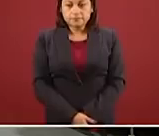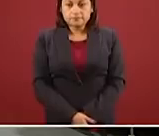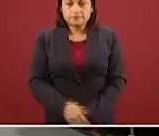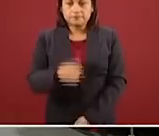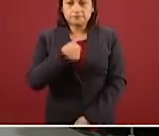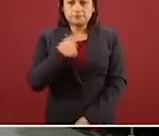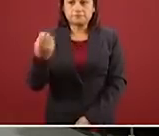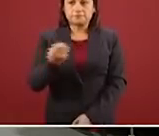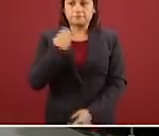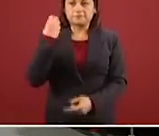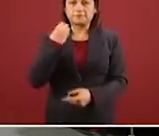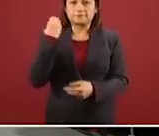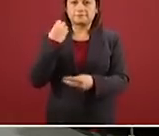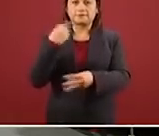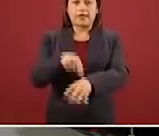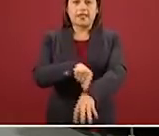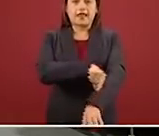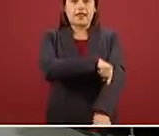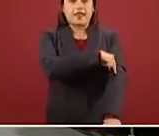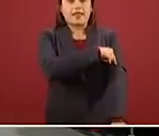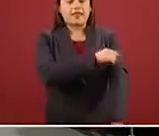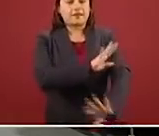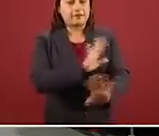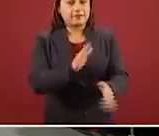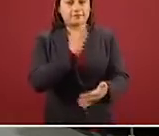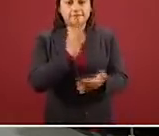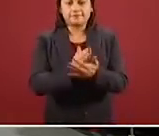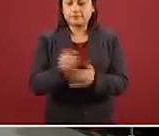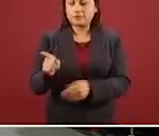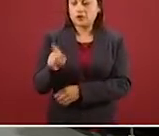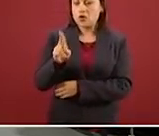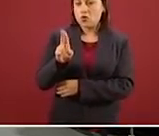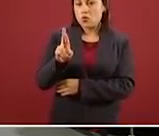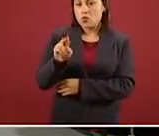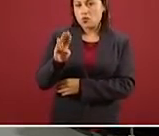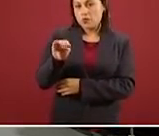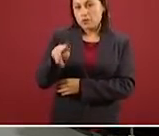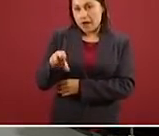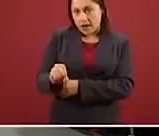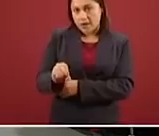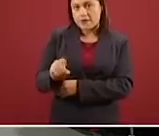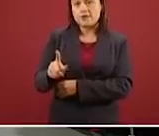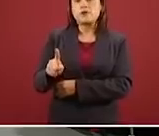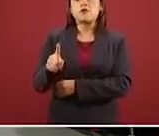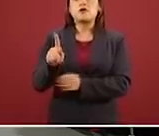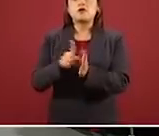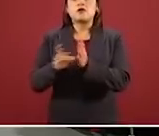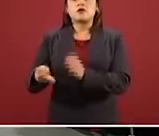Exposición. Urbano Barrera, Vaciones.